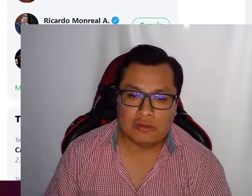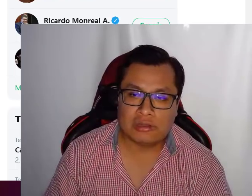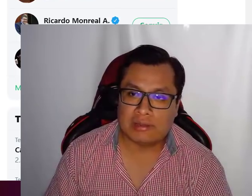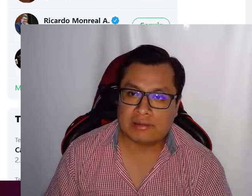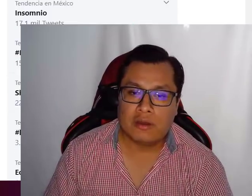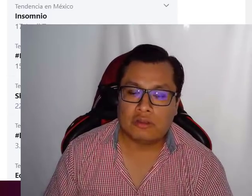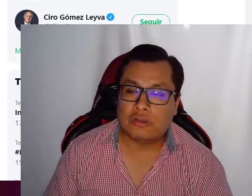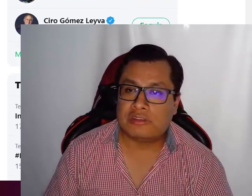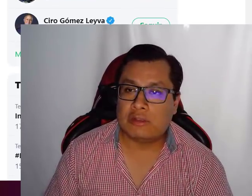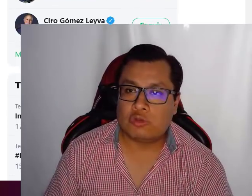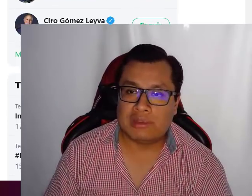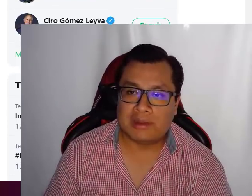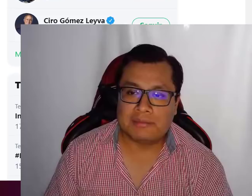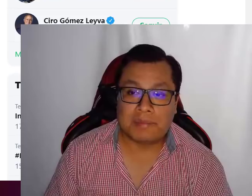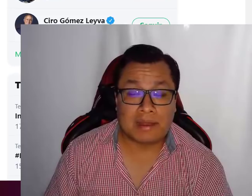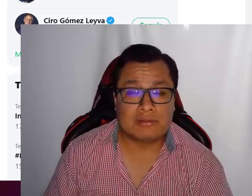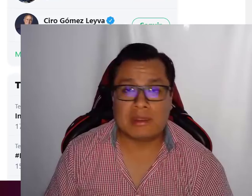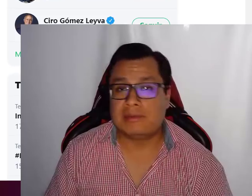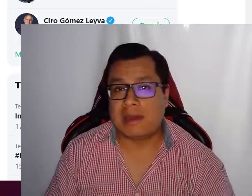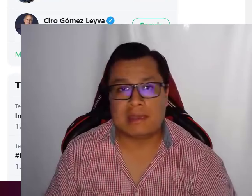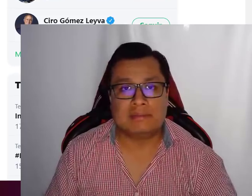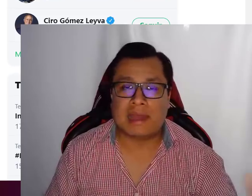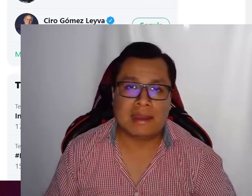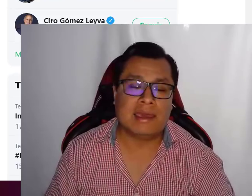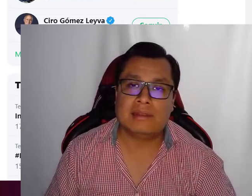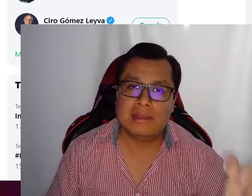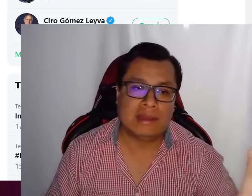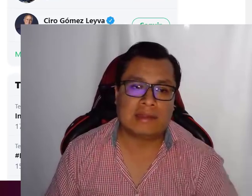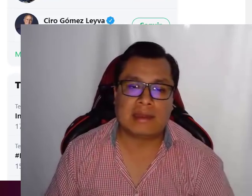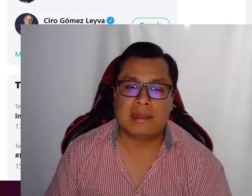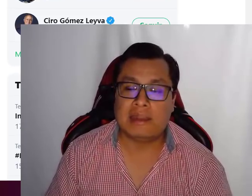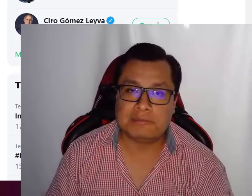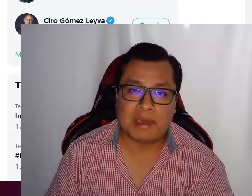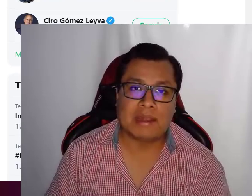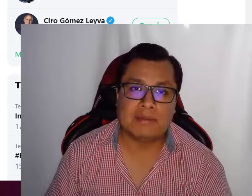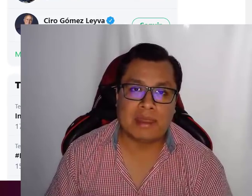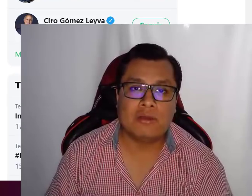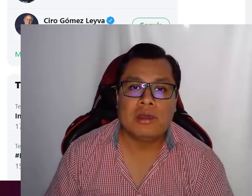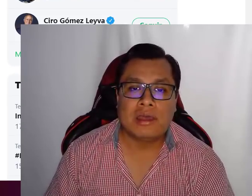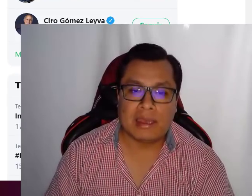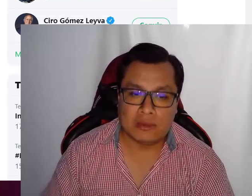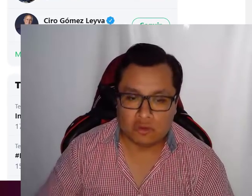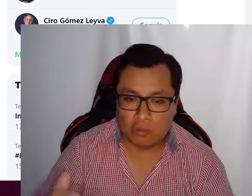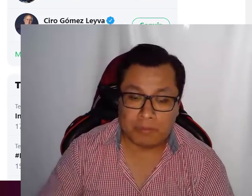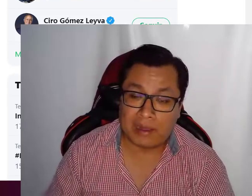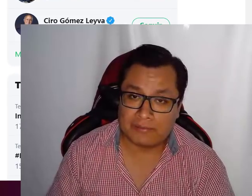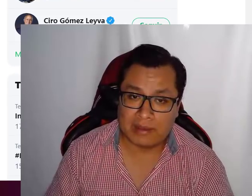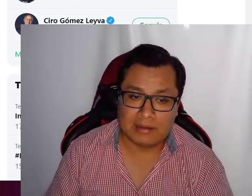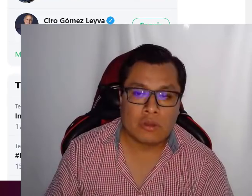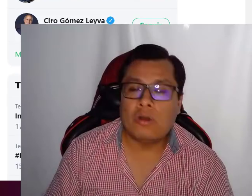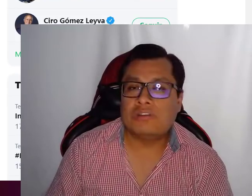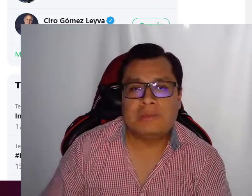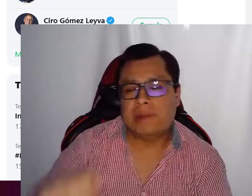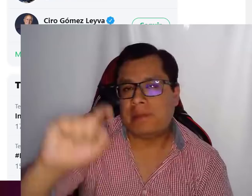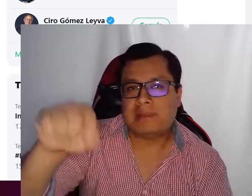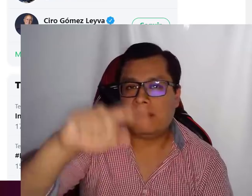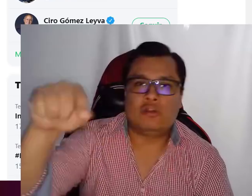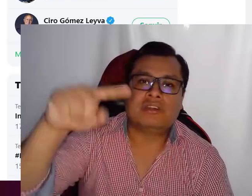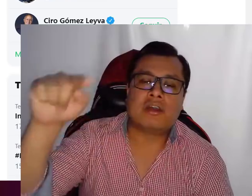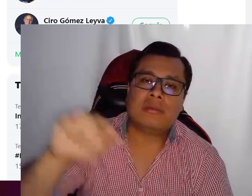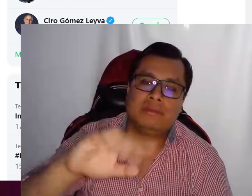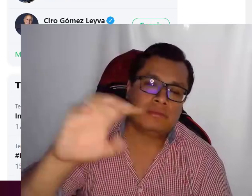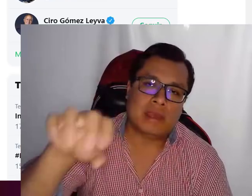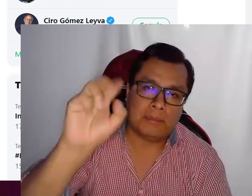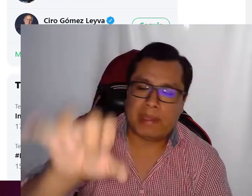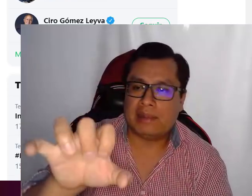están los dos twitters para que ustedes ahí se agreguen y les peguen el video en su perfil. O simplemente